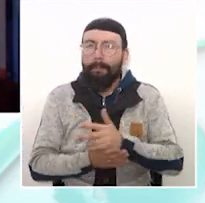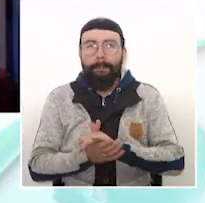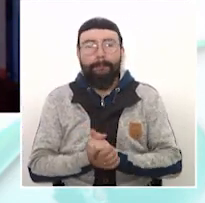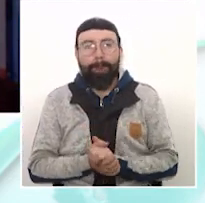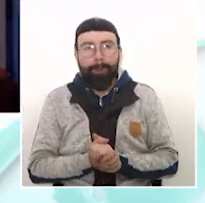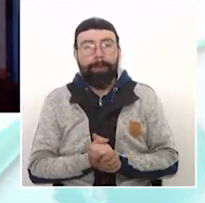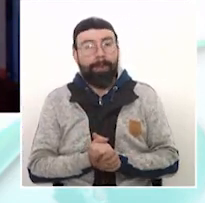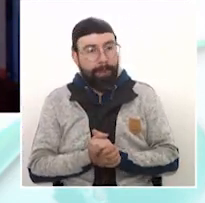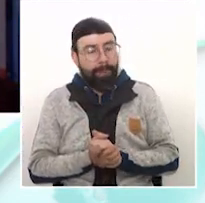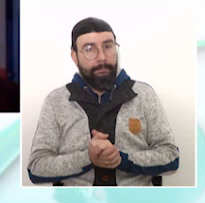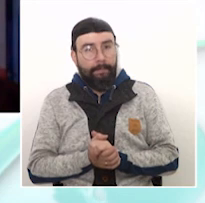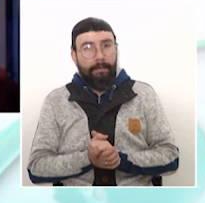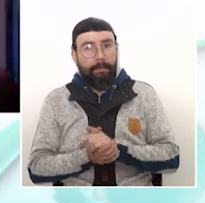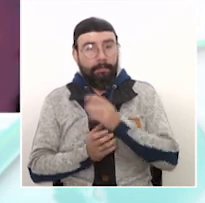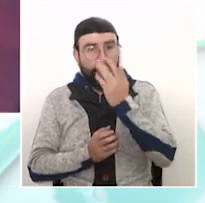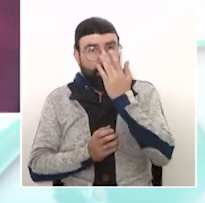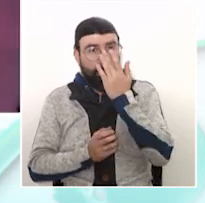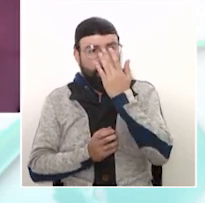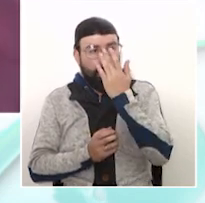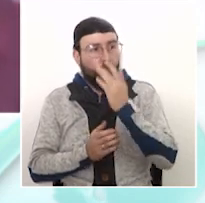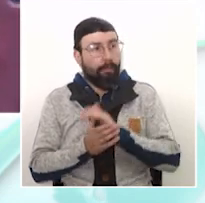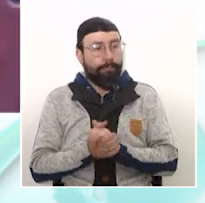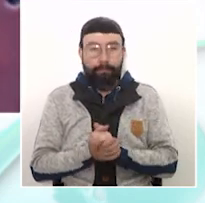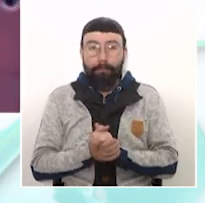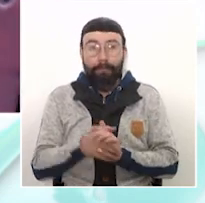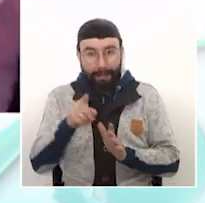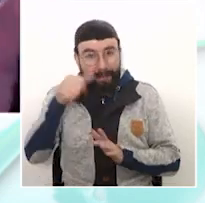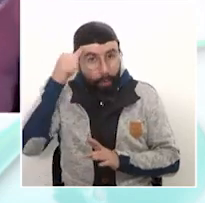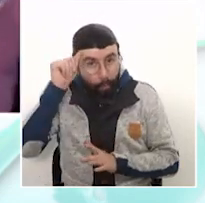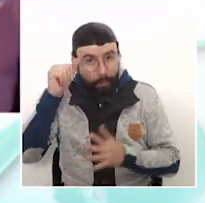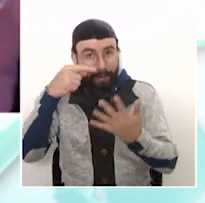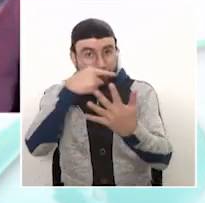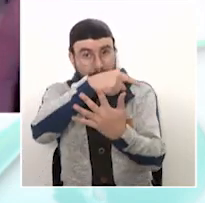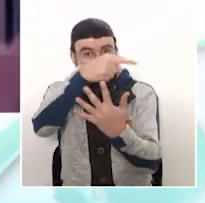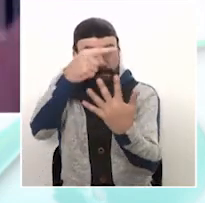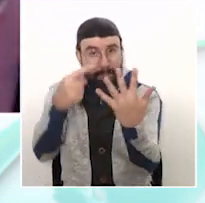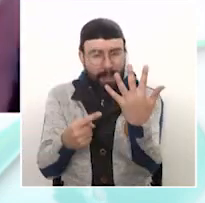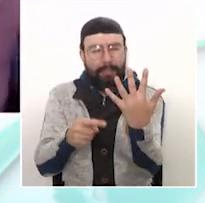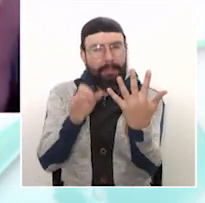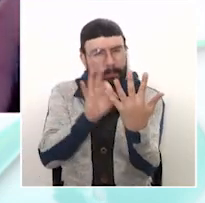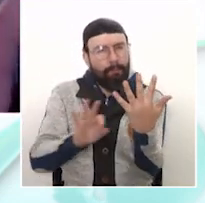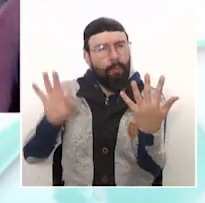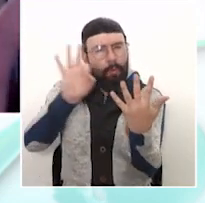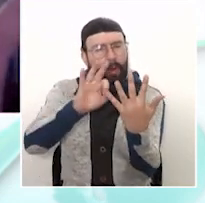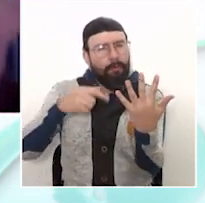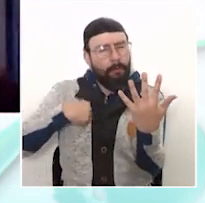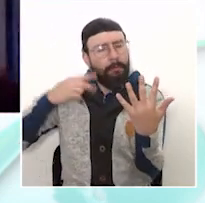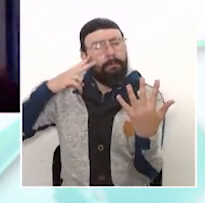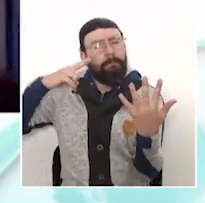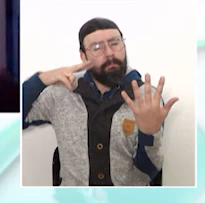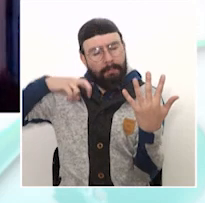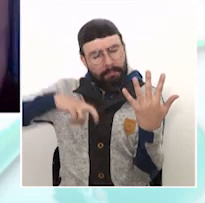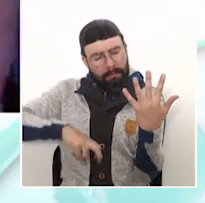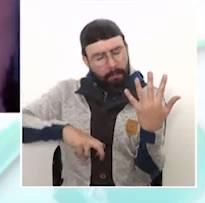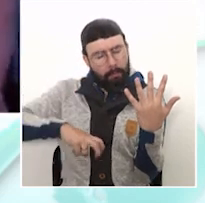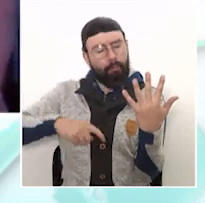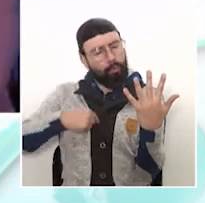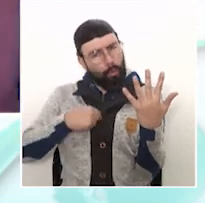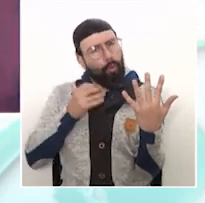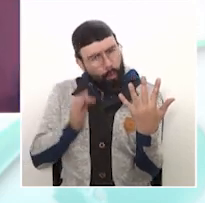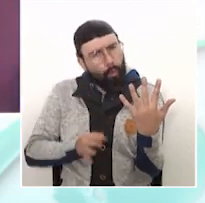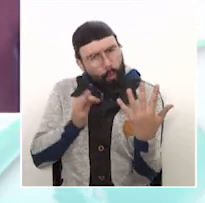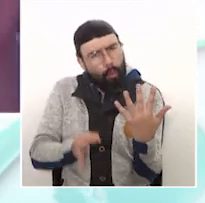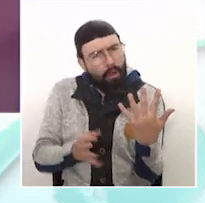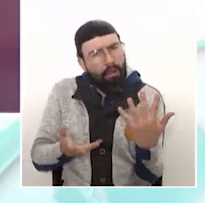Entonces, a veces ten tu mano allí, porque es muy importante examinarnos a nosotros mismos, mirar si nos estamos cuidando,